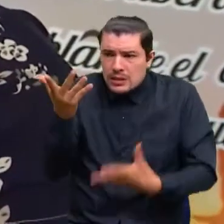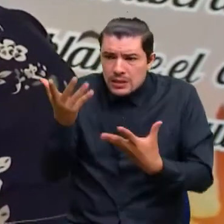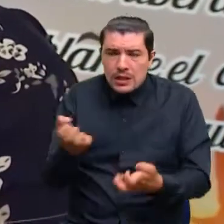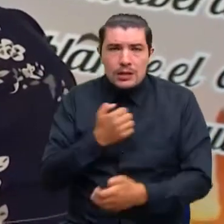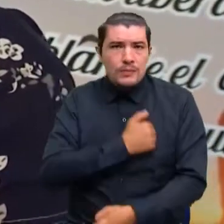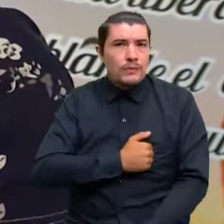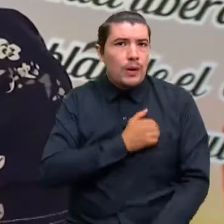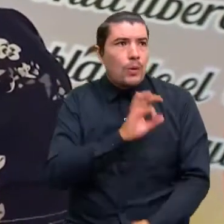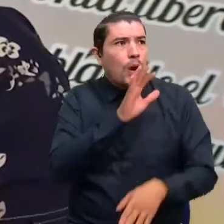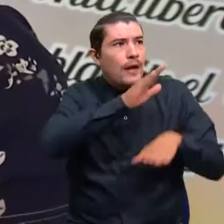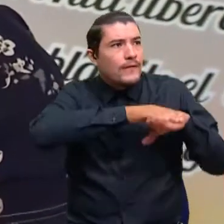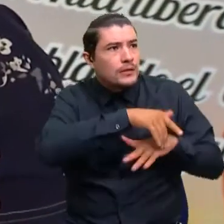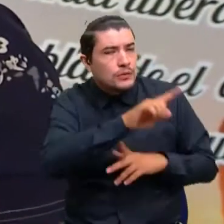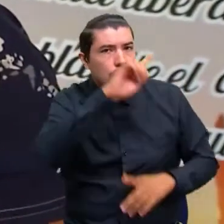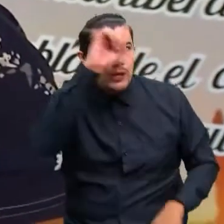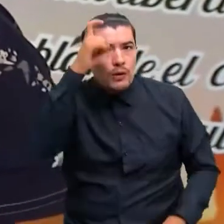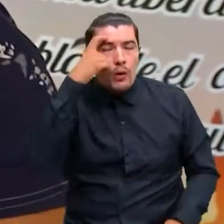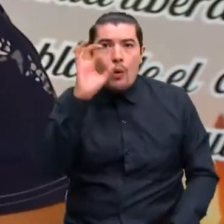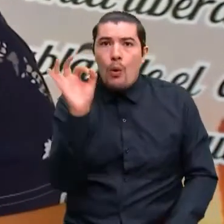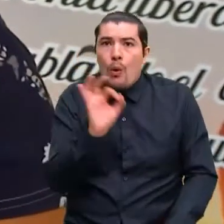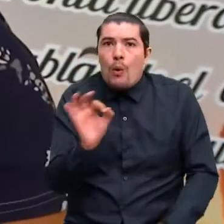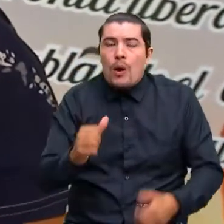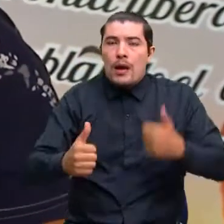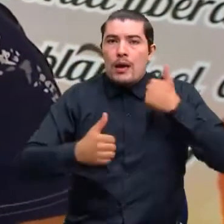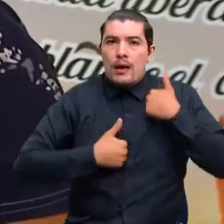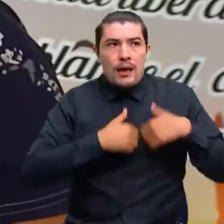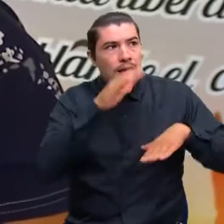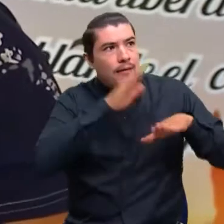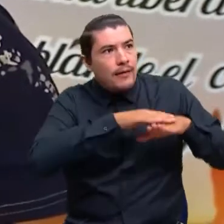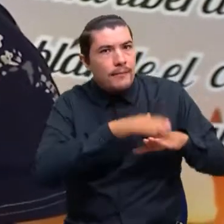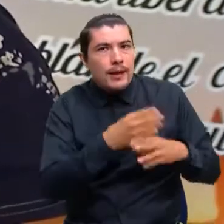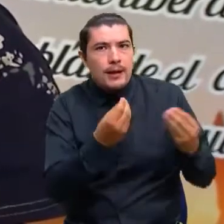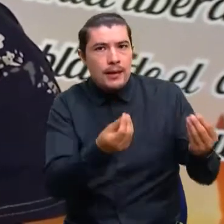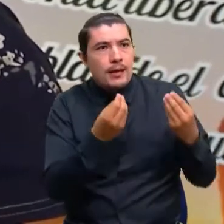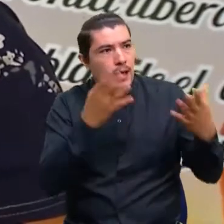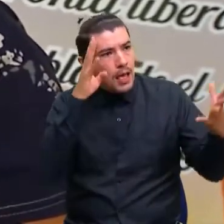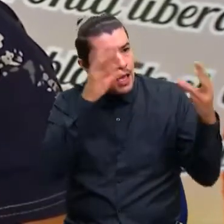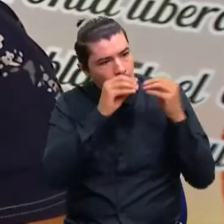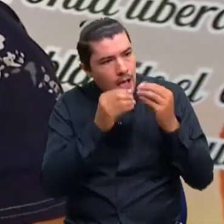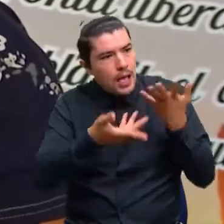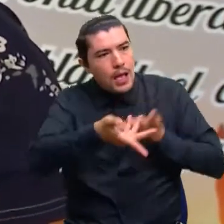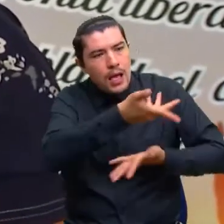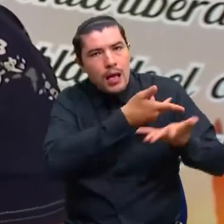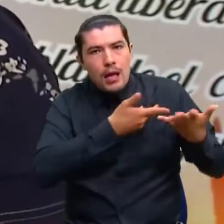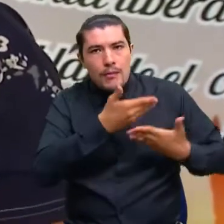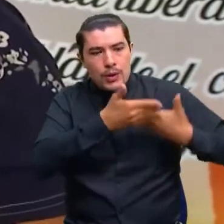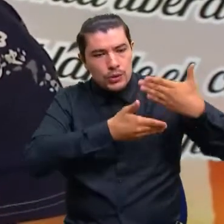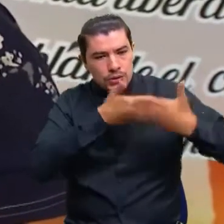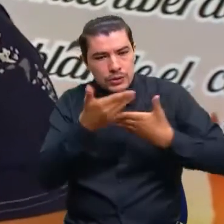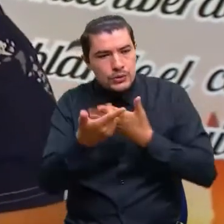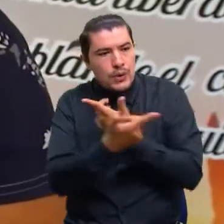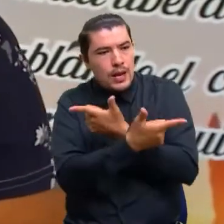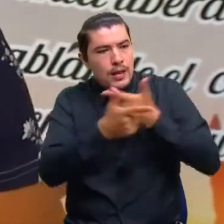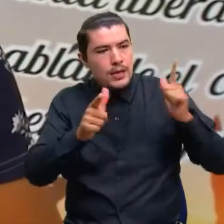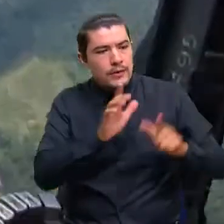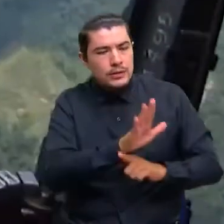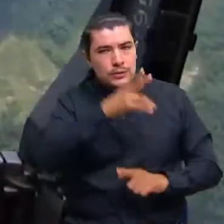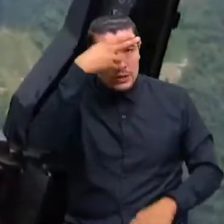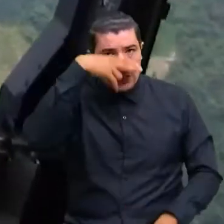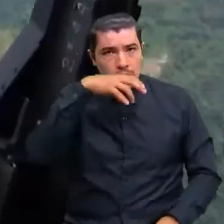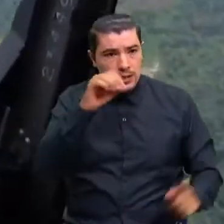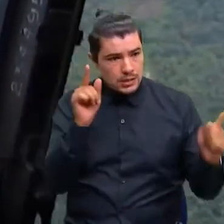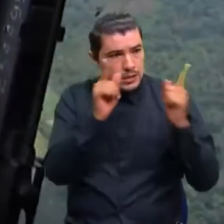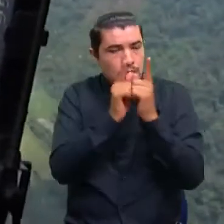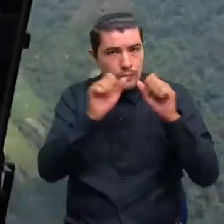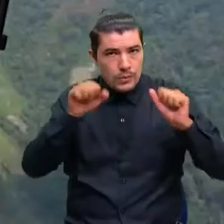al gobierno, al ejército, para que lleguen a algún acuerdo y así